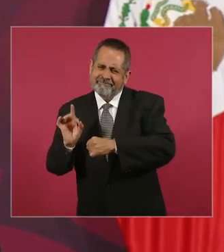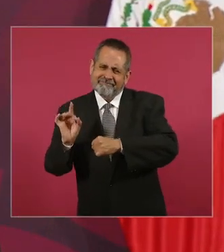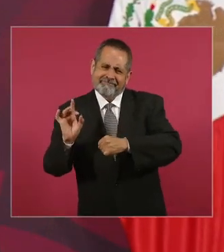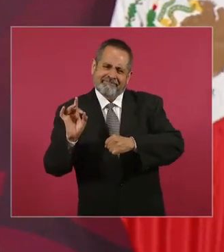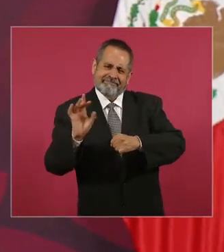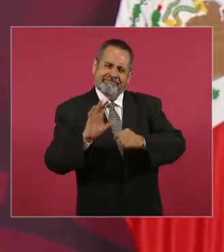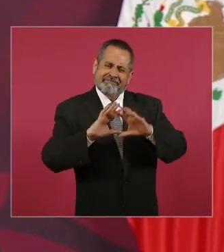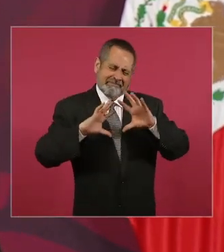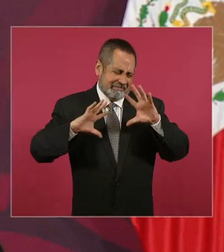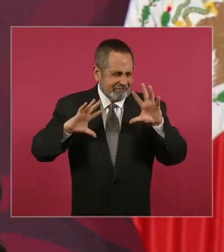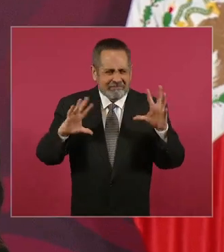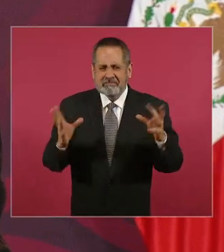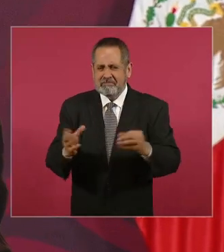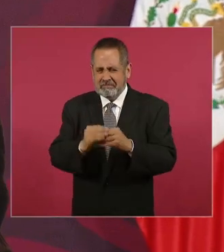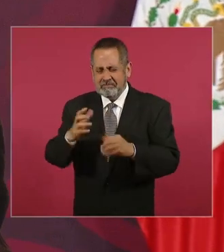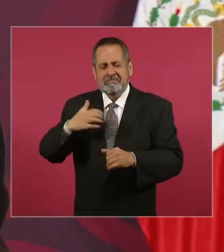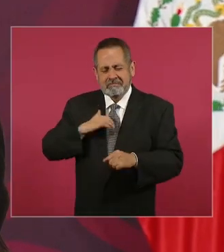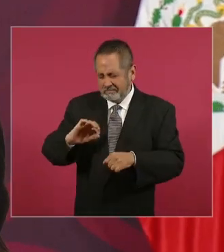todos,